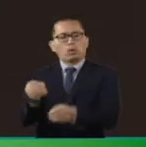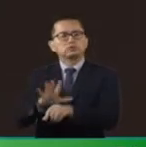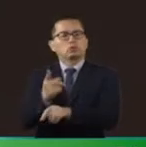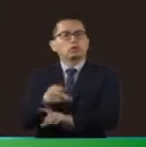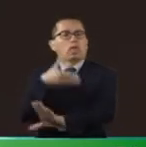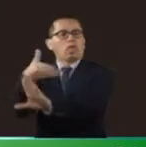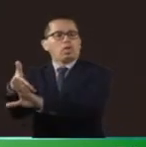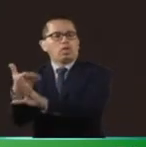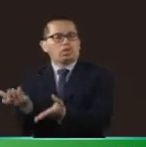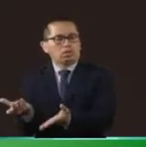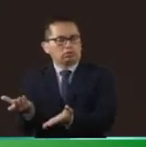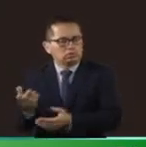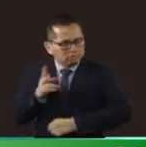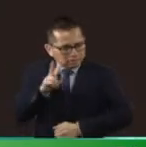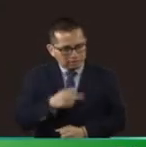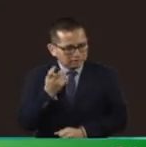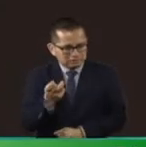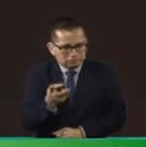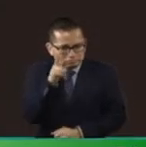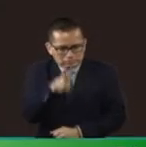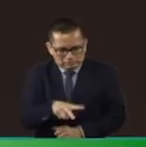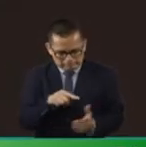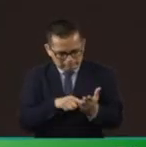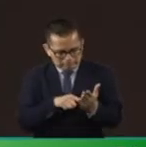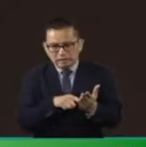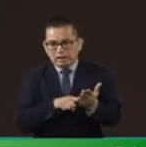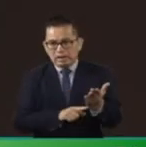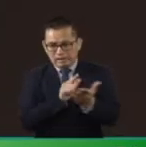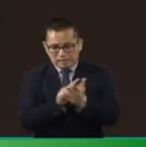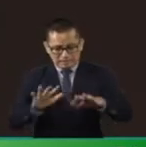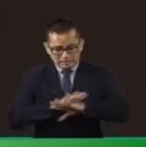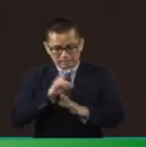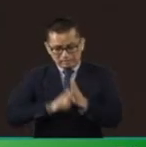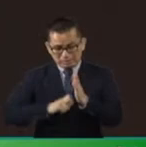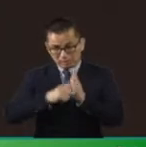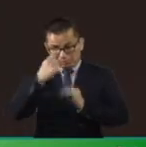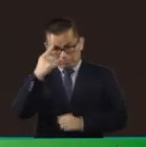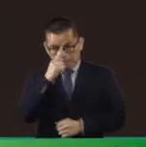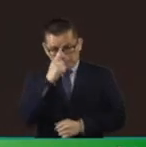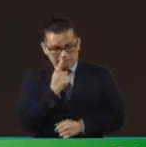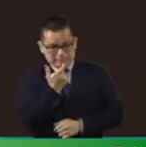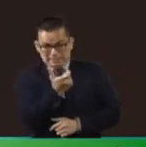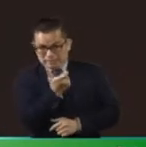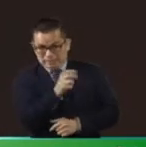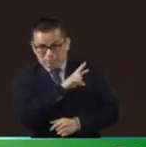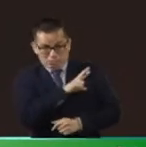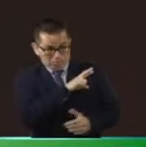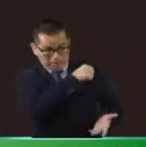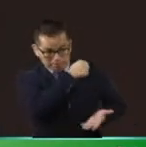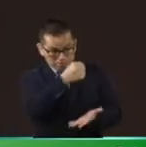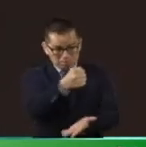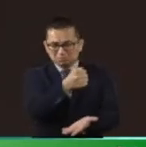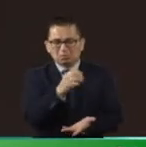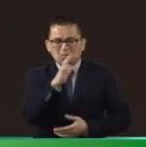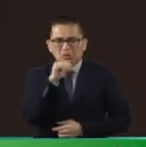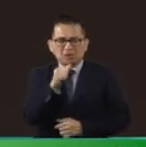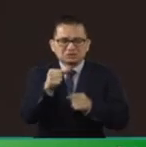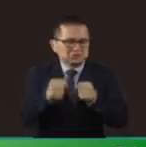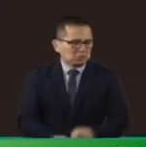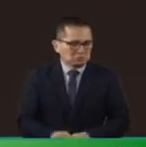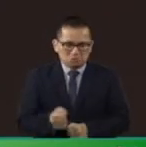decir, es una reforma que deja en amplia desventaja la aspiración a tener verdaderamente una inversión